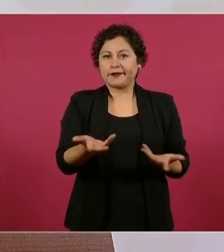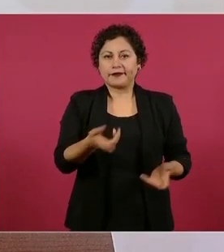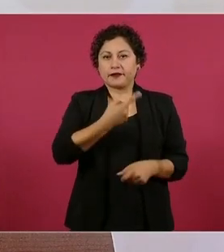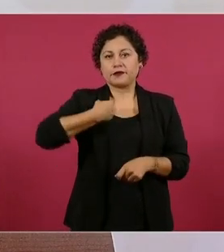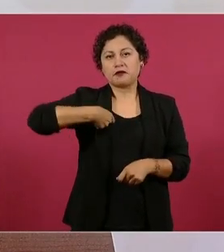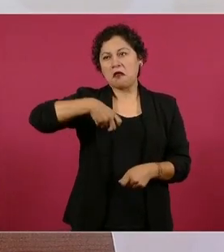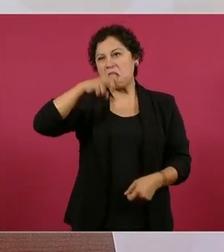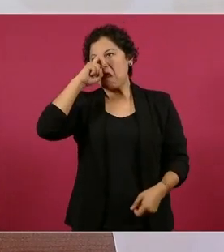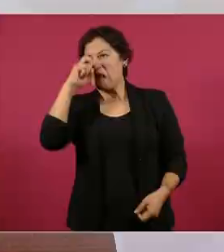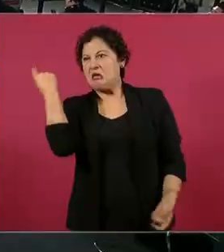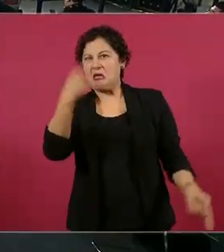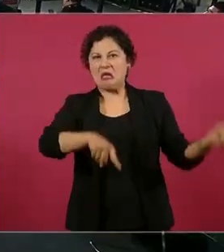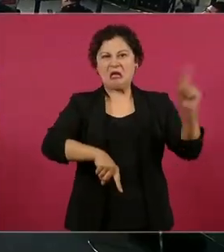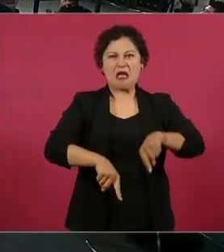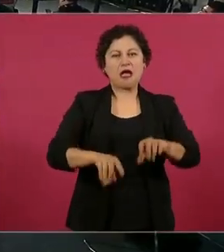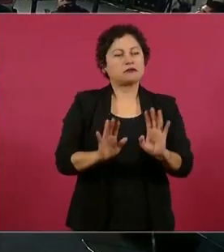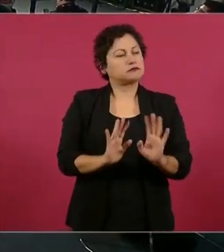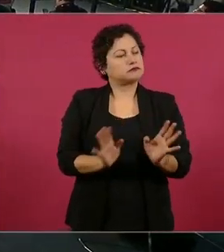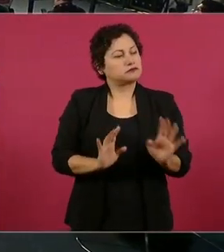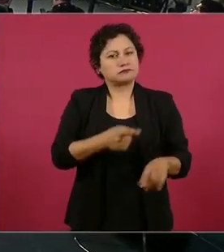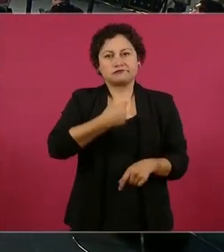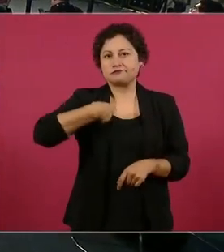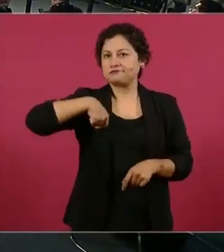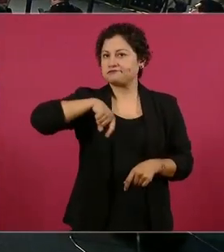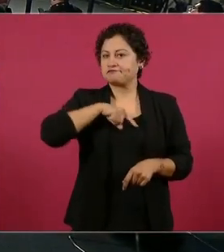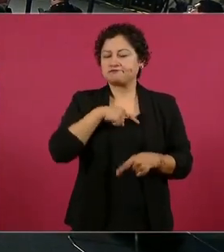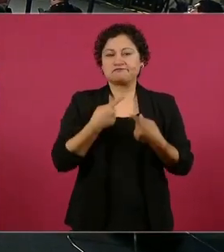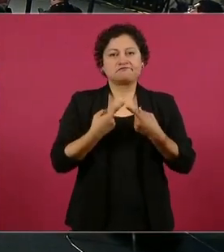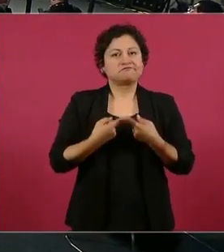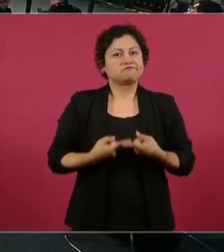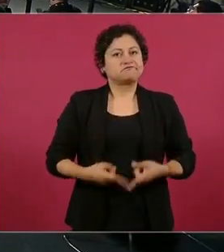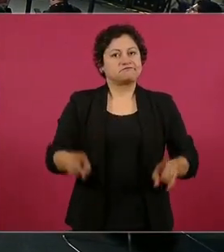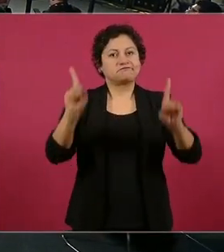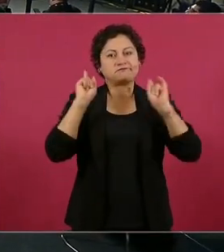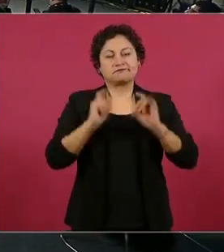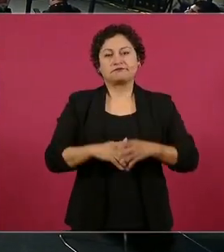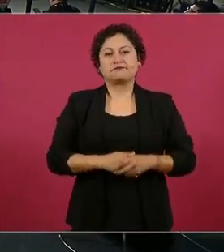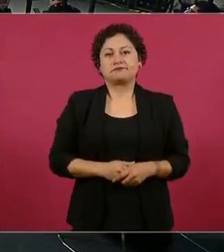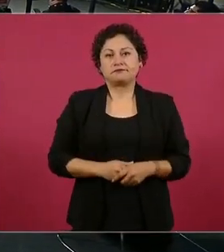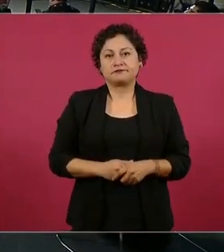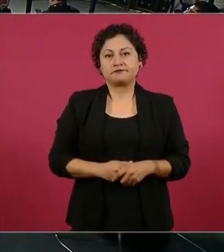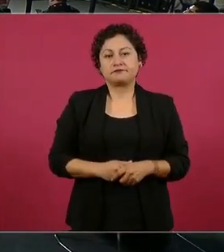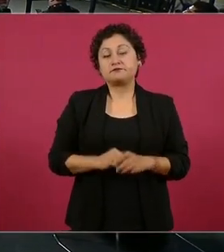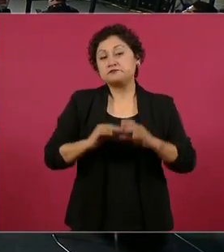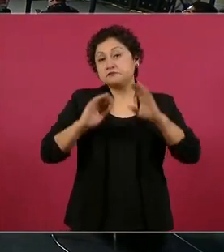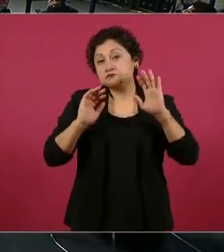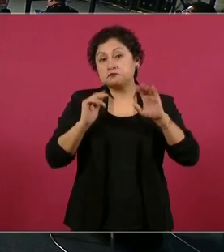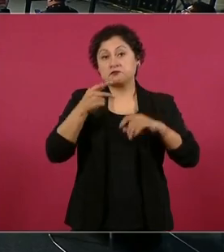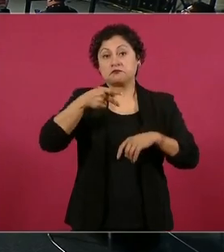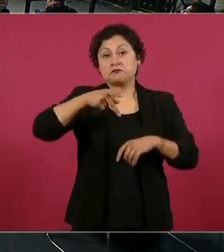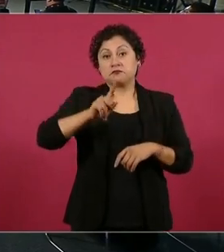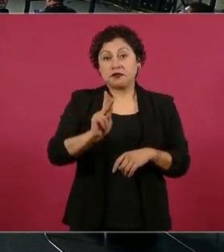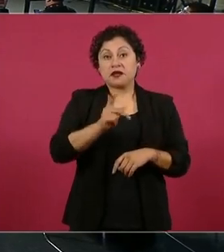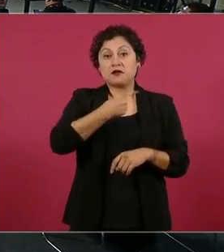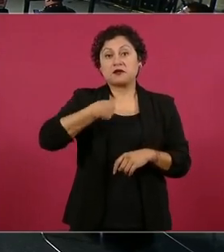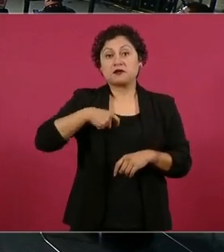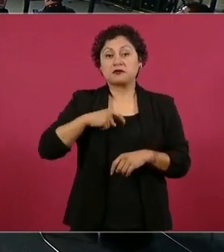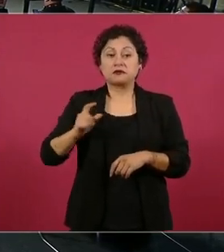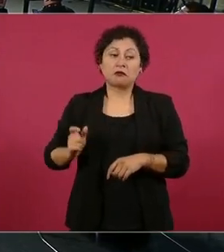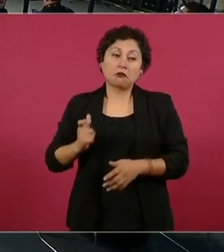autoritarios, pero no vamos a ceder a